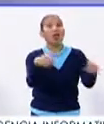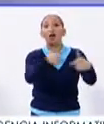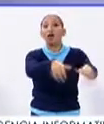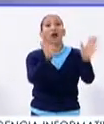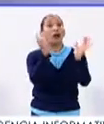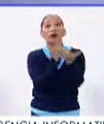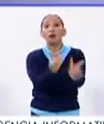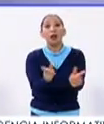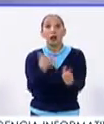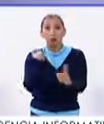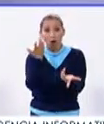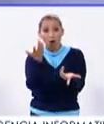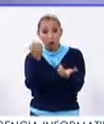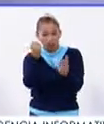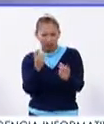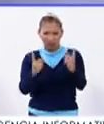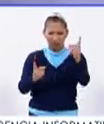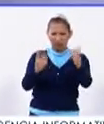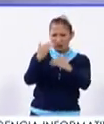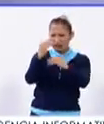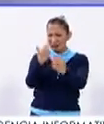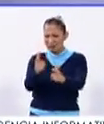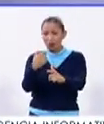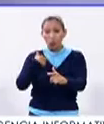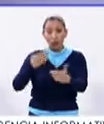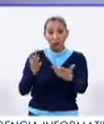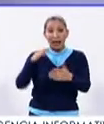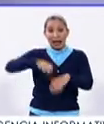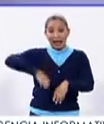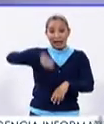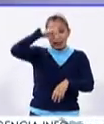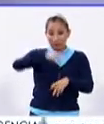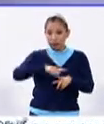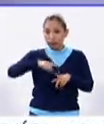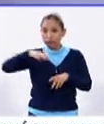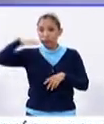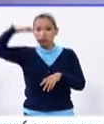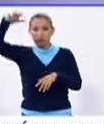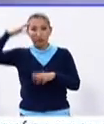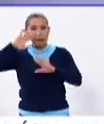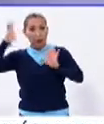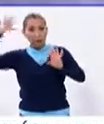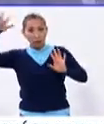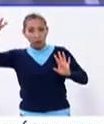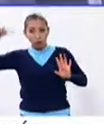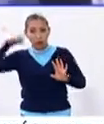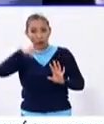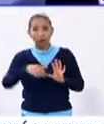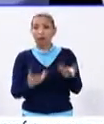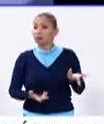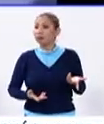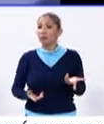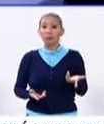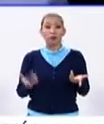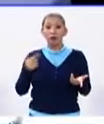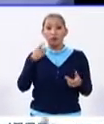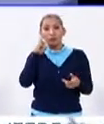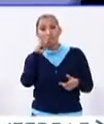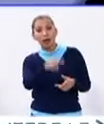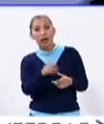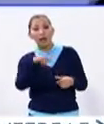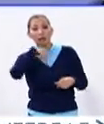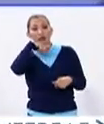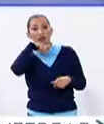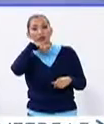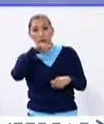hay certezas en los límites. Entonces los sujetos, cuando ya llegan a una edad bastante estructurada, una adultez, cuando se enfrentan a